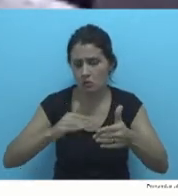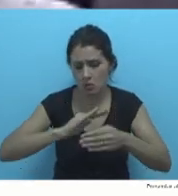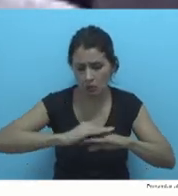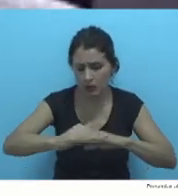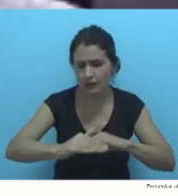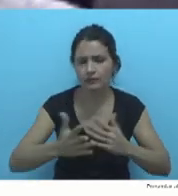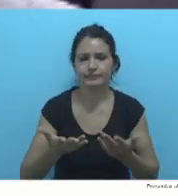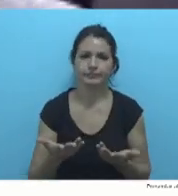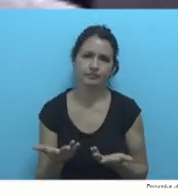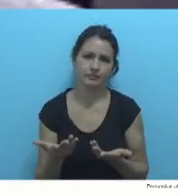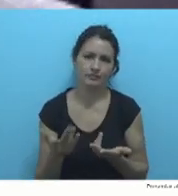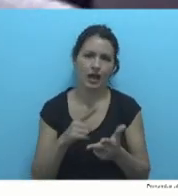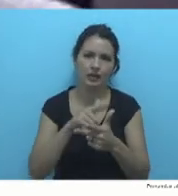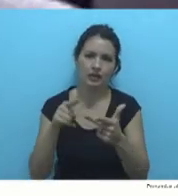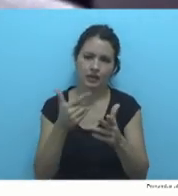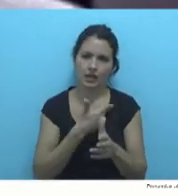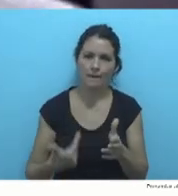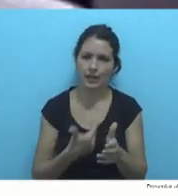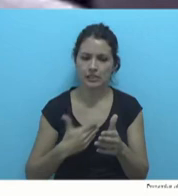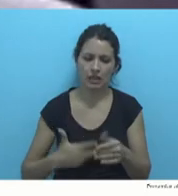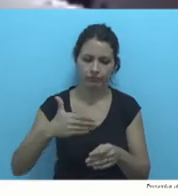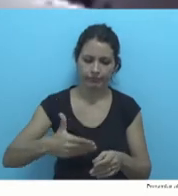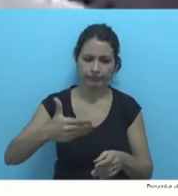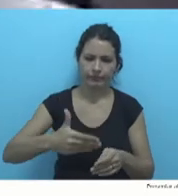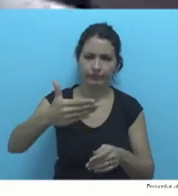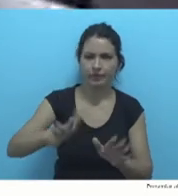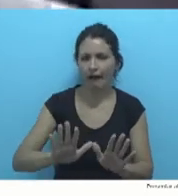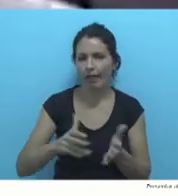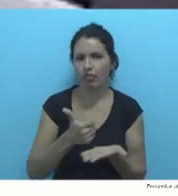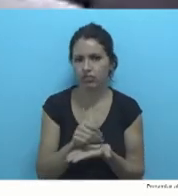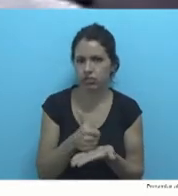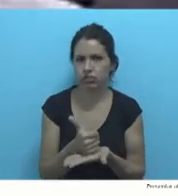oportunismo, el diputado sabe que hace